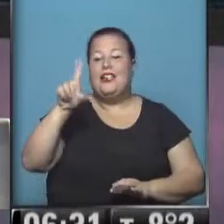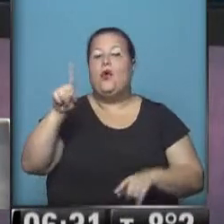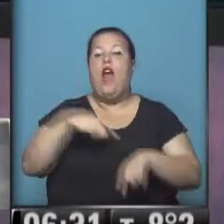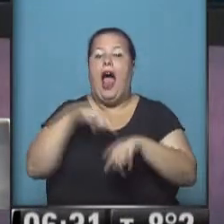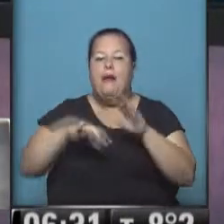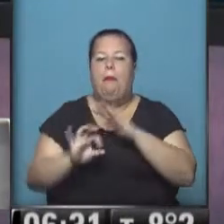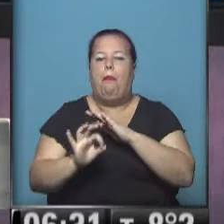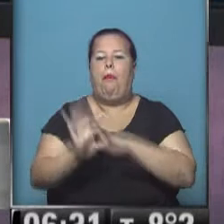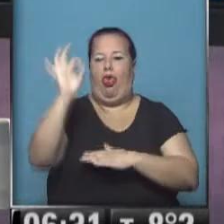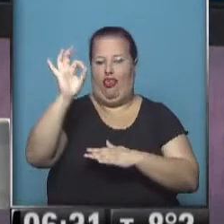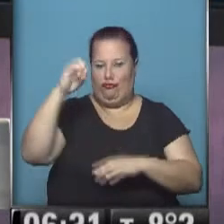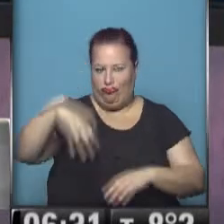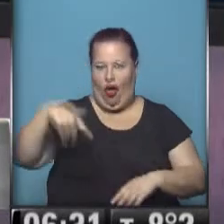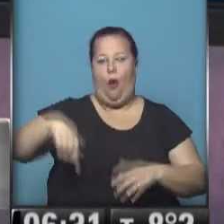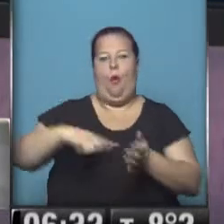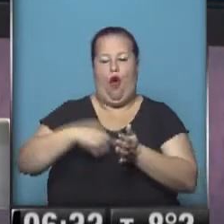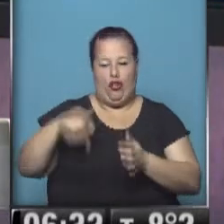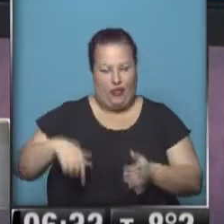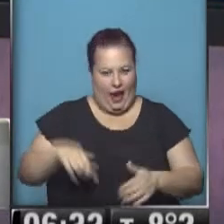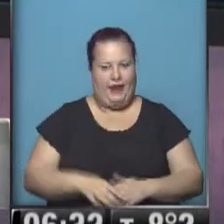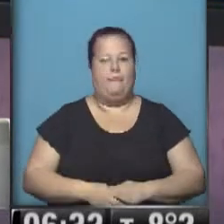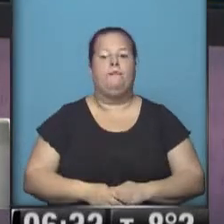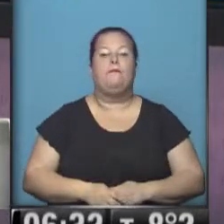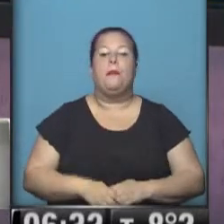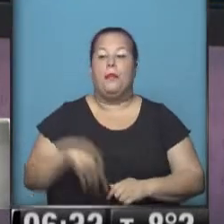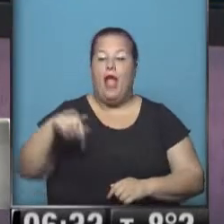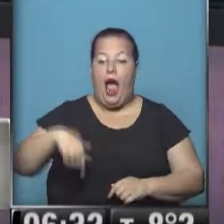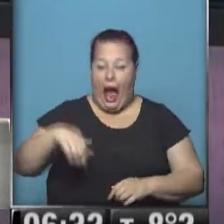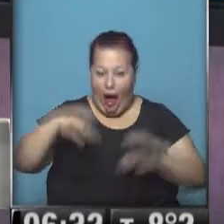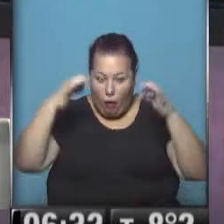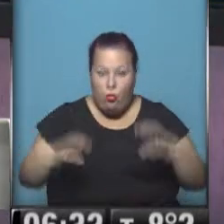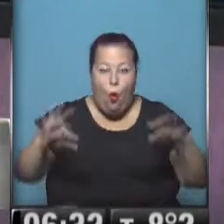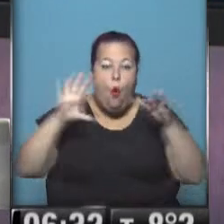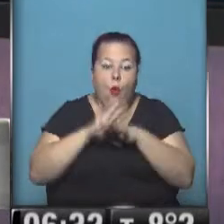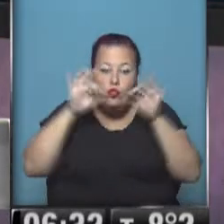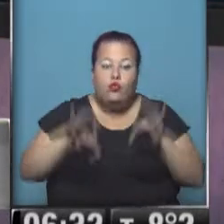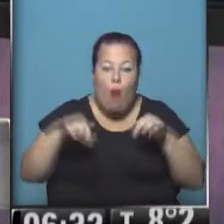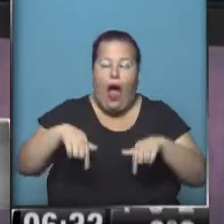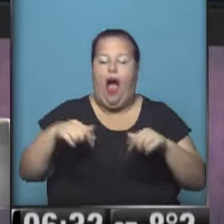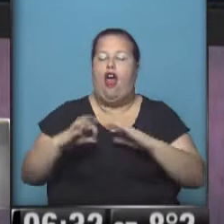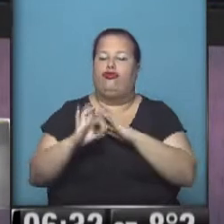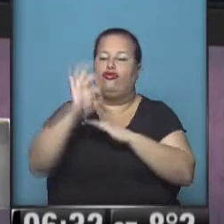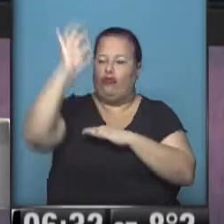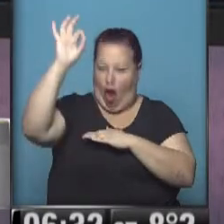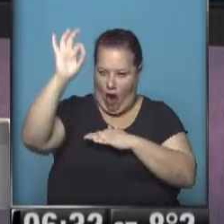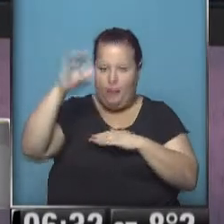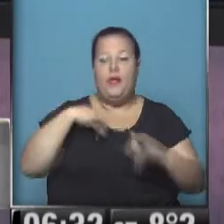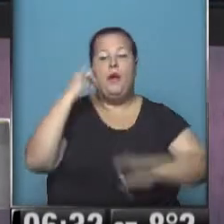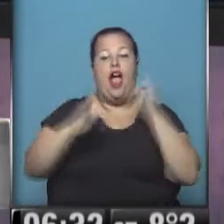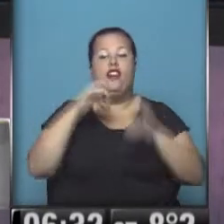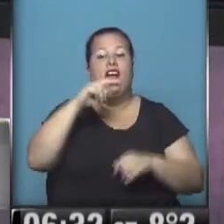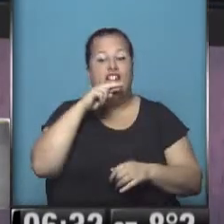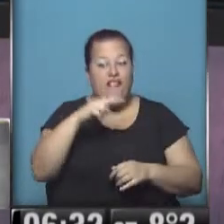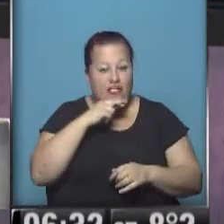está saliendo el sol en la ciudad de buenos aires a esta hora exactamente sale un chanchito y les cuento que el